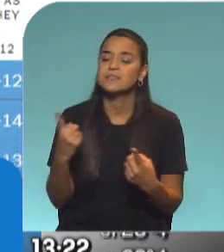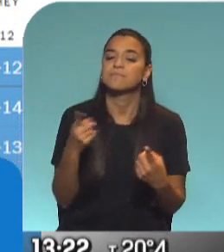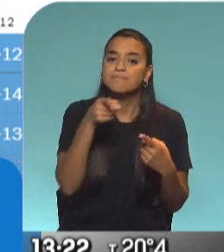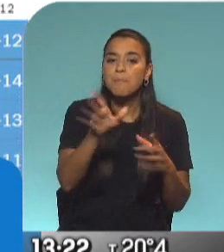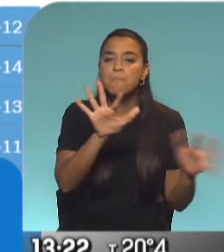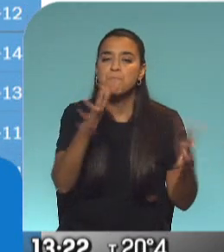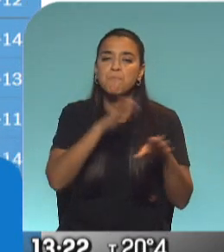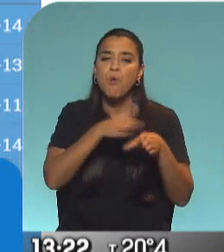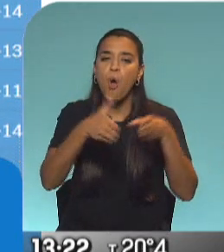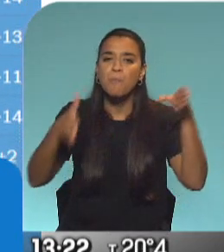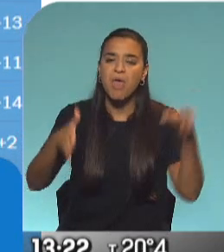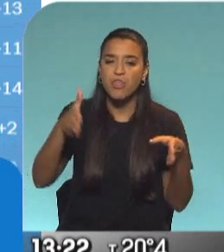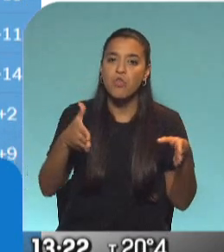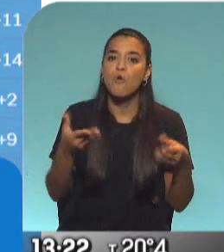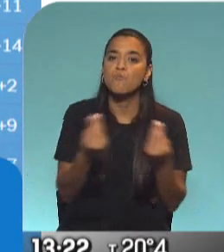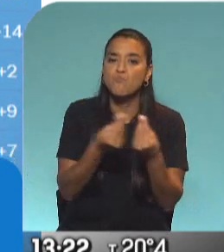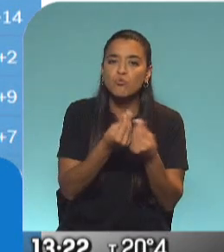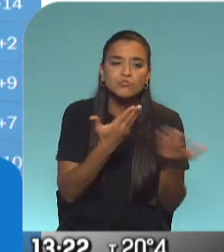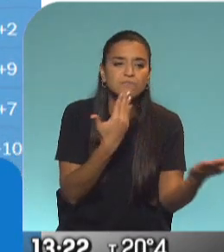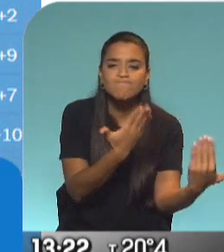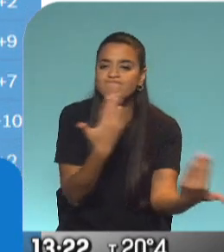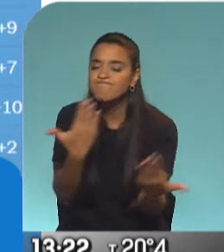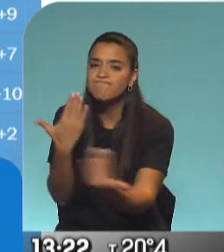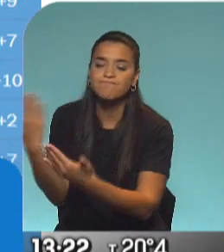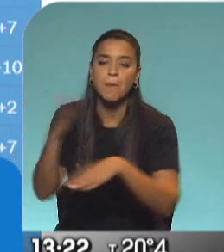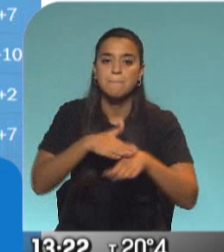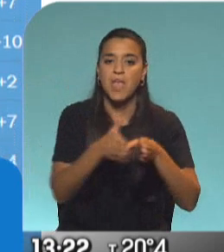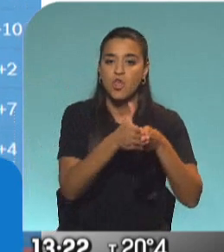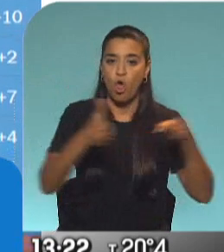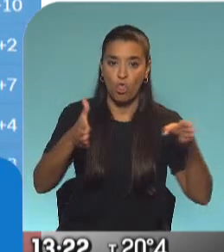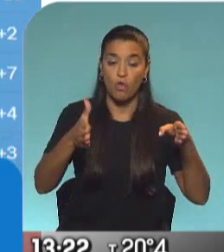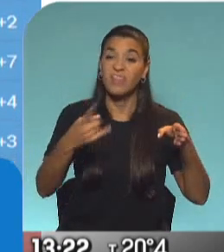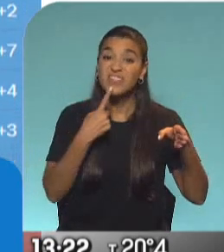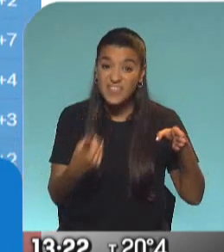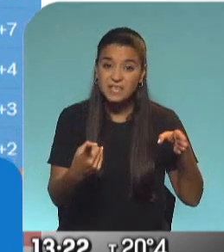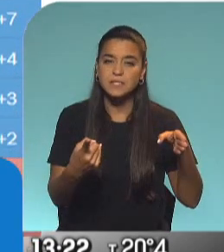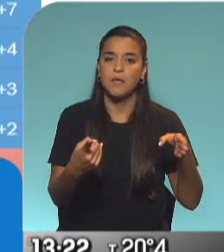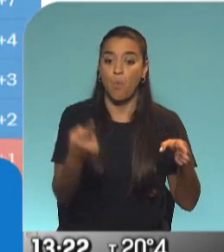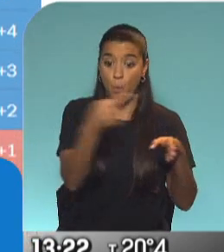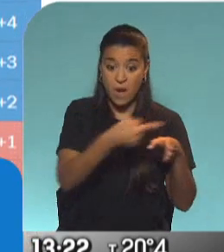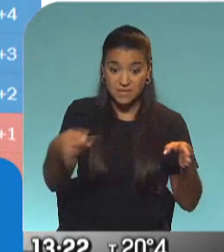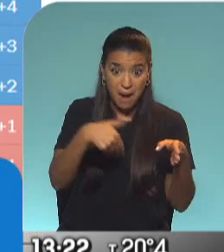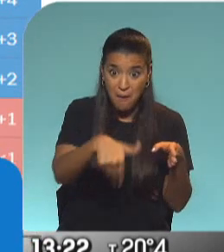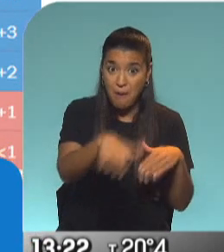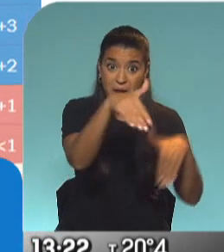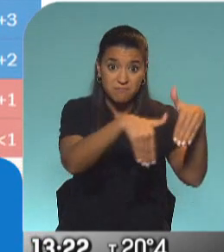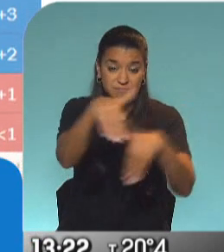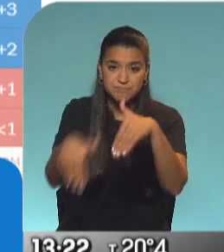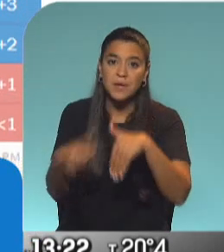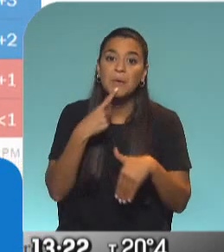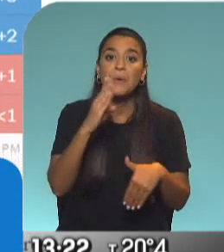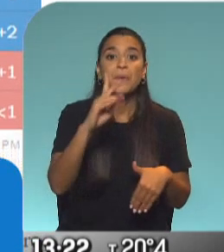un promedio de lo que dicen varios sondeos en un periodo determinado, indica a menos de una semana de los comicios que